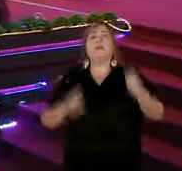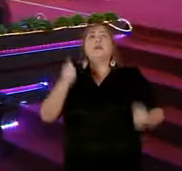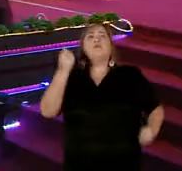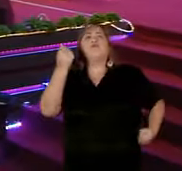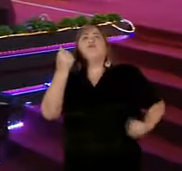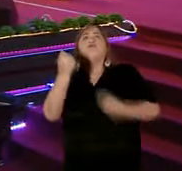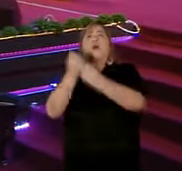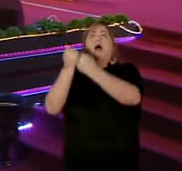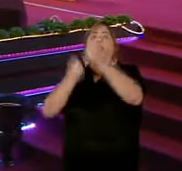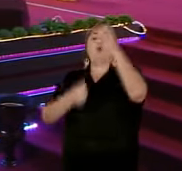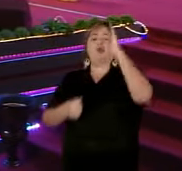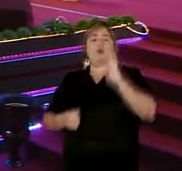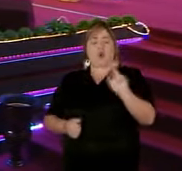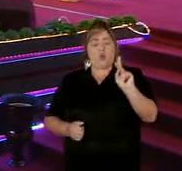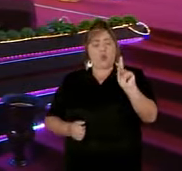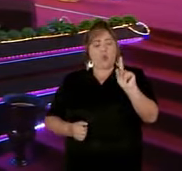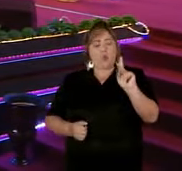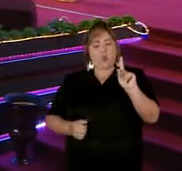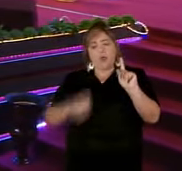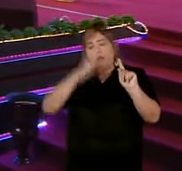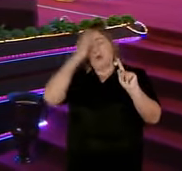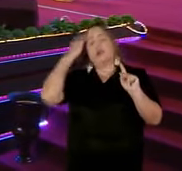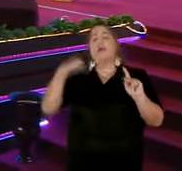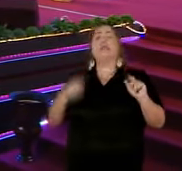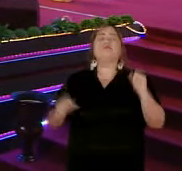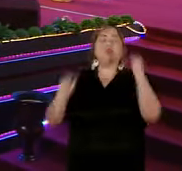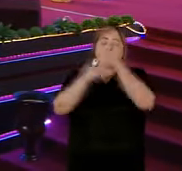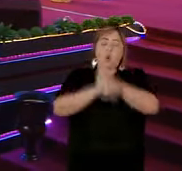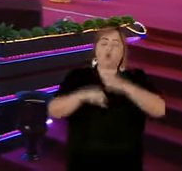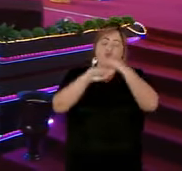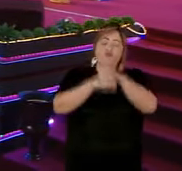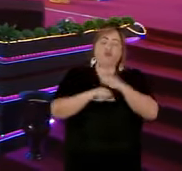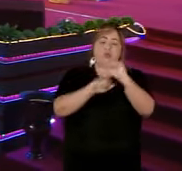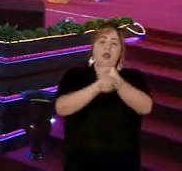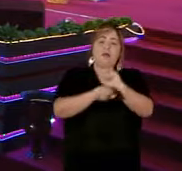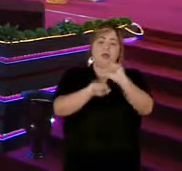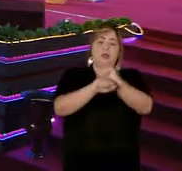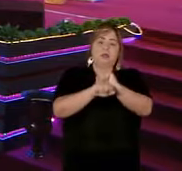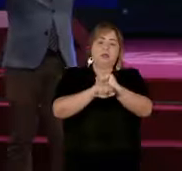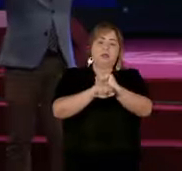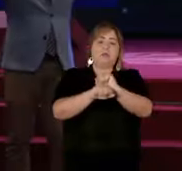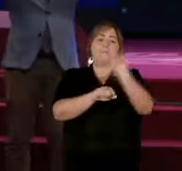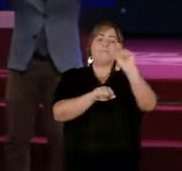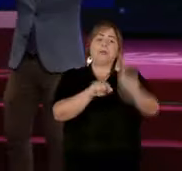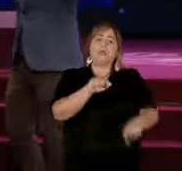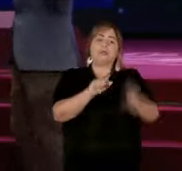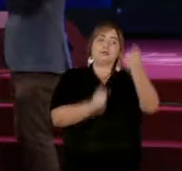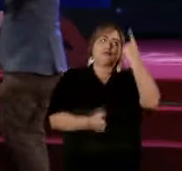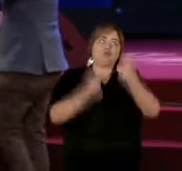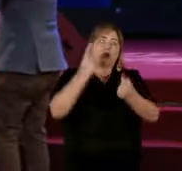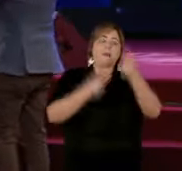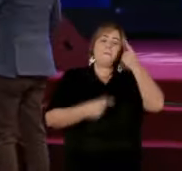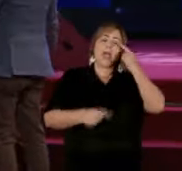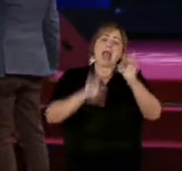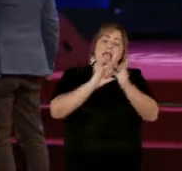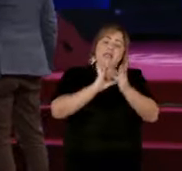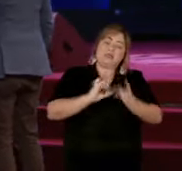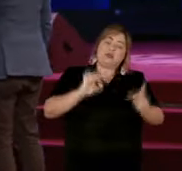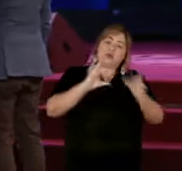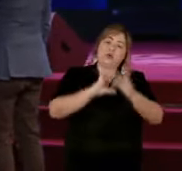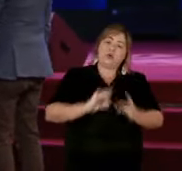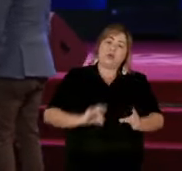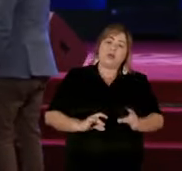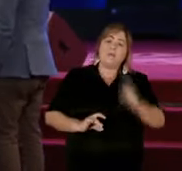Dios llegó el jueves, Rafa, y sigue ahí en la batalla. Yo espero que usted me esté entendiendo. Estoy haciendo esta dinámica para que usted sepa que él